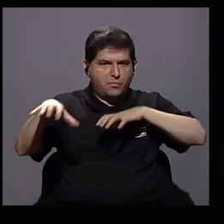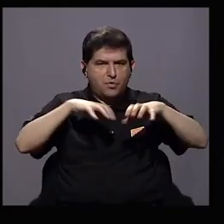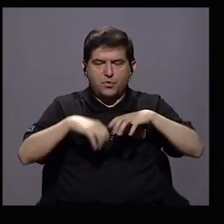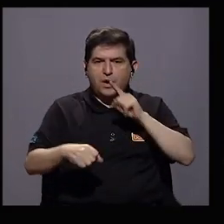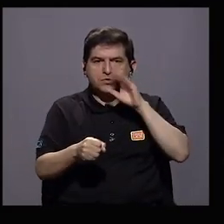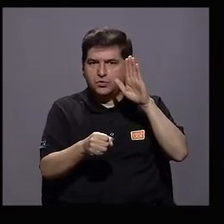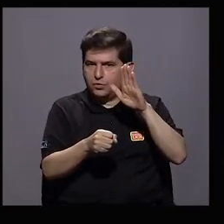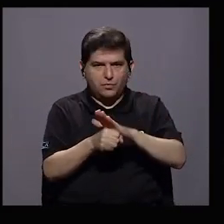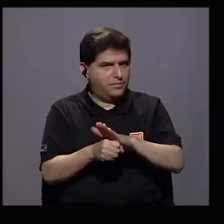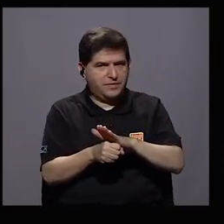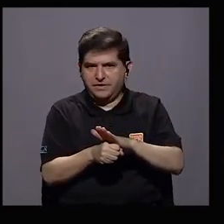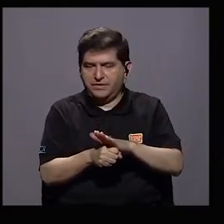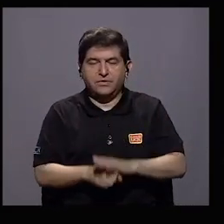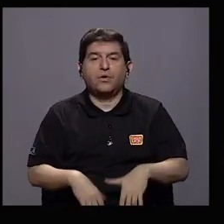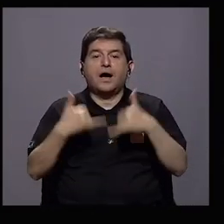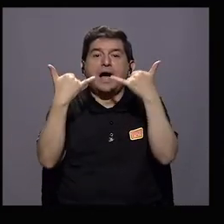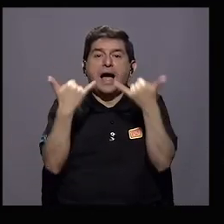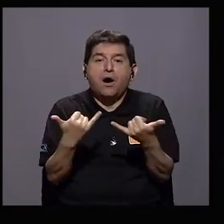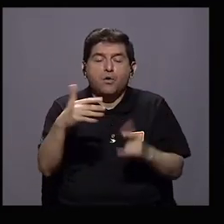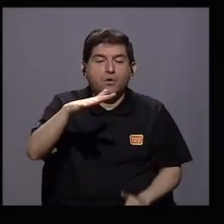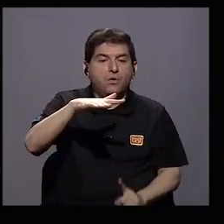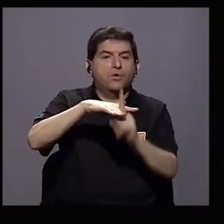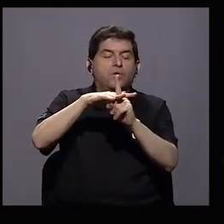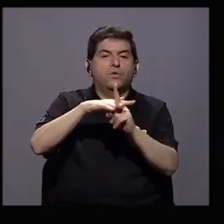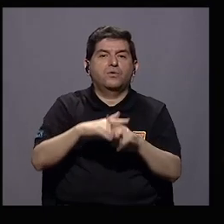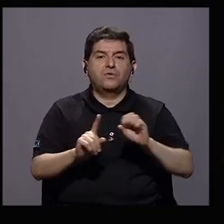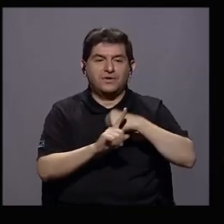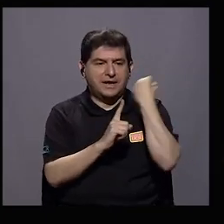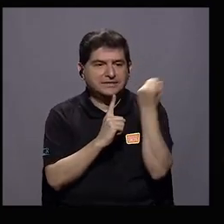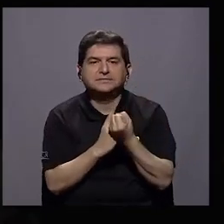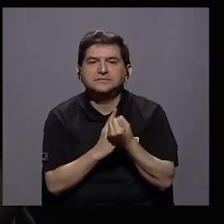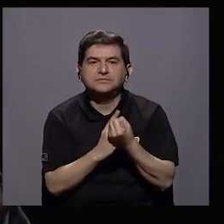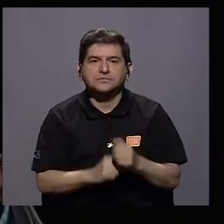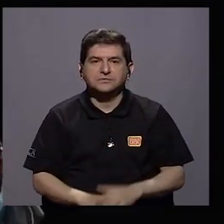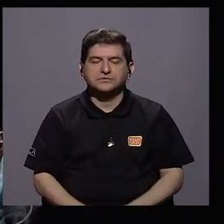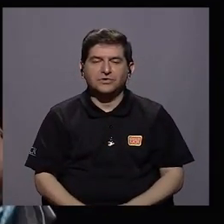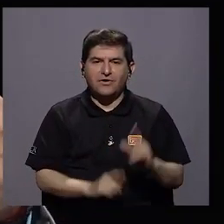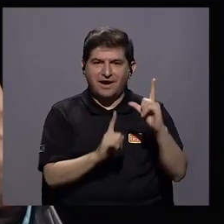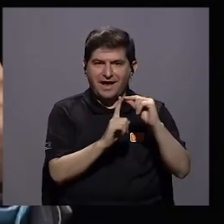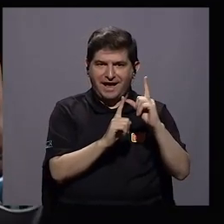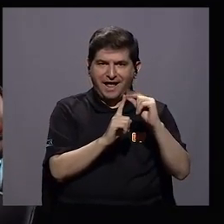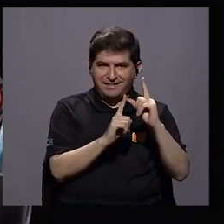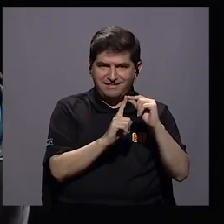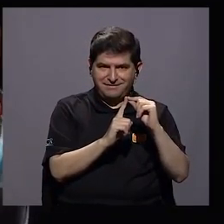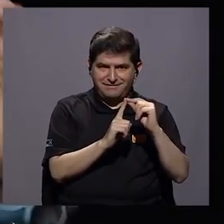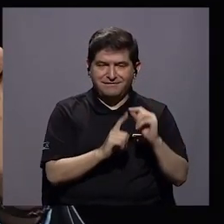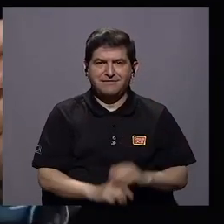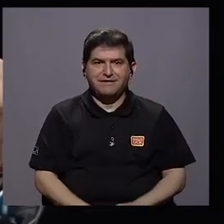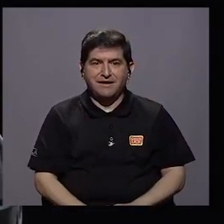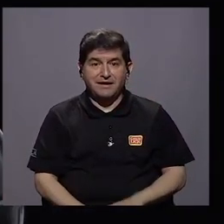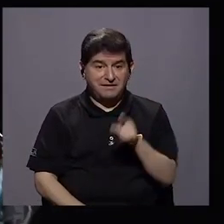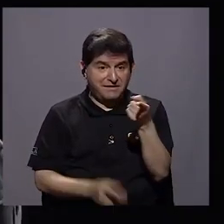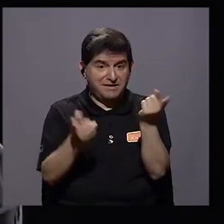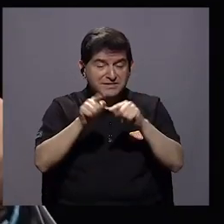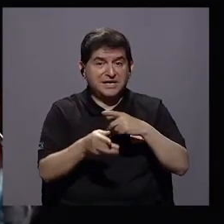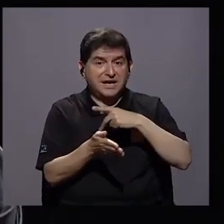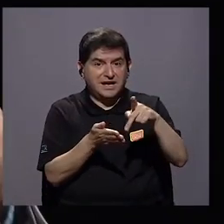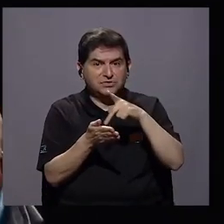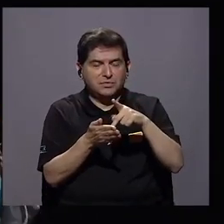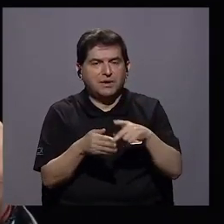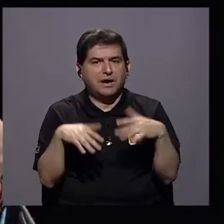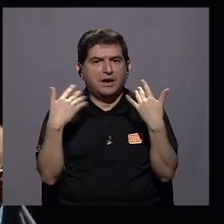se haya podido llevar a buen puerto. Ahora, con la aparición de estos escenarios, significa que los alquileres efectivamente estarían